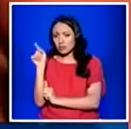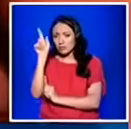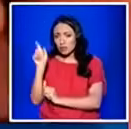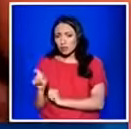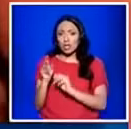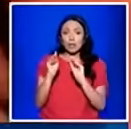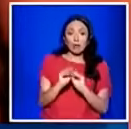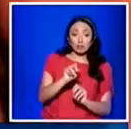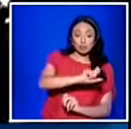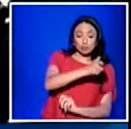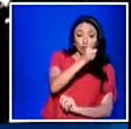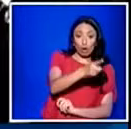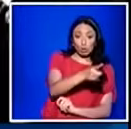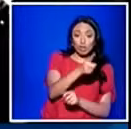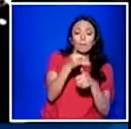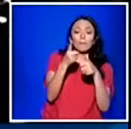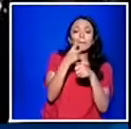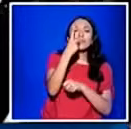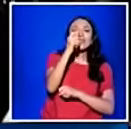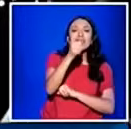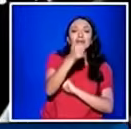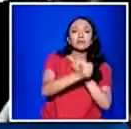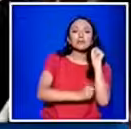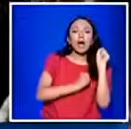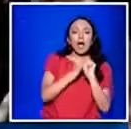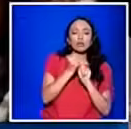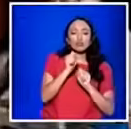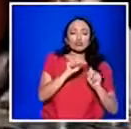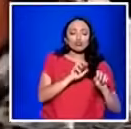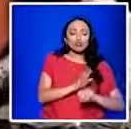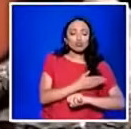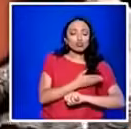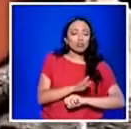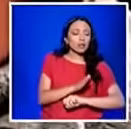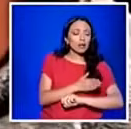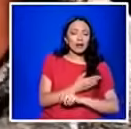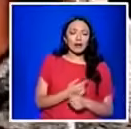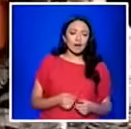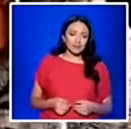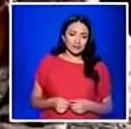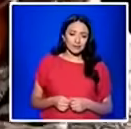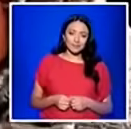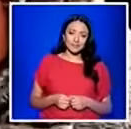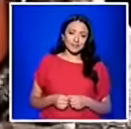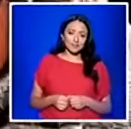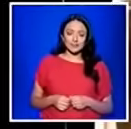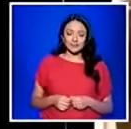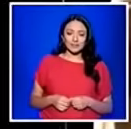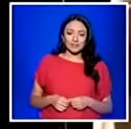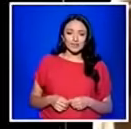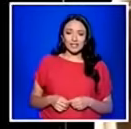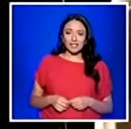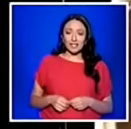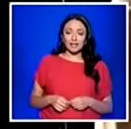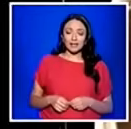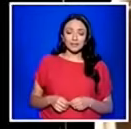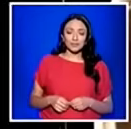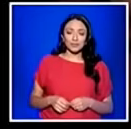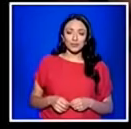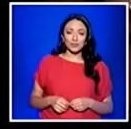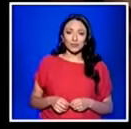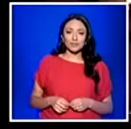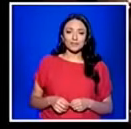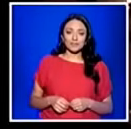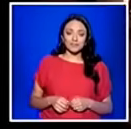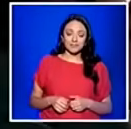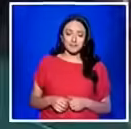Bolero, celebra su primera década en la música. Te propongo cosas simples, son las cosas de este